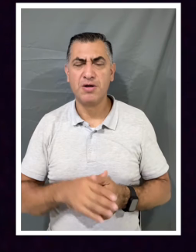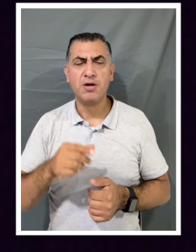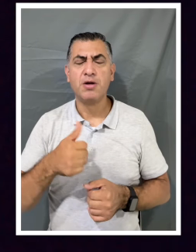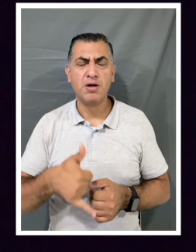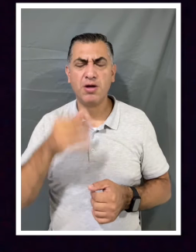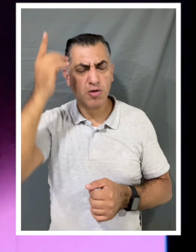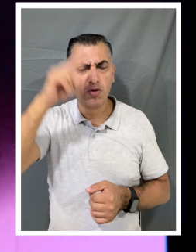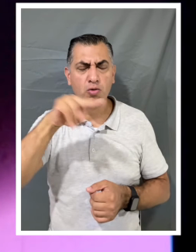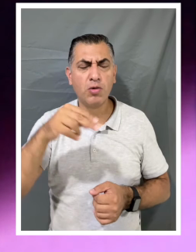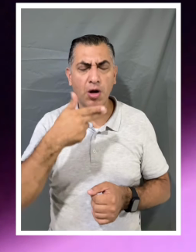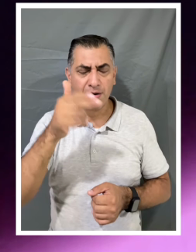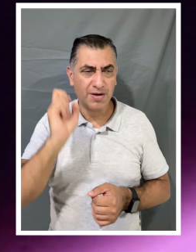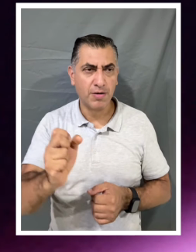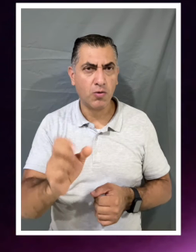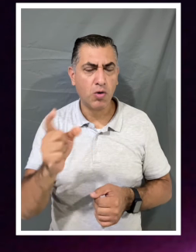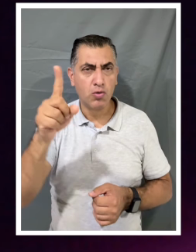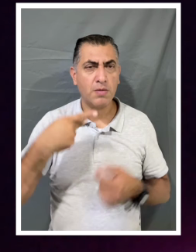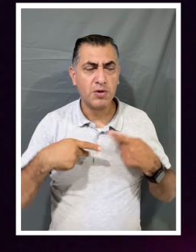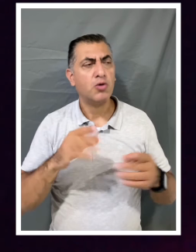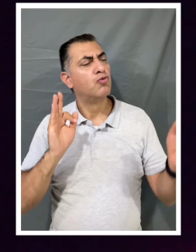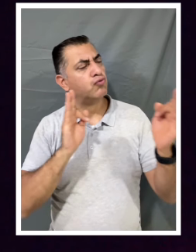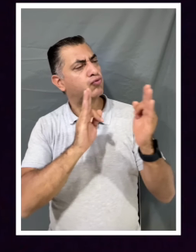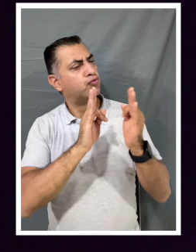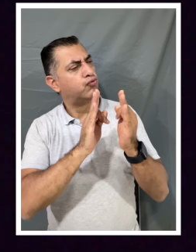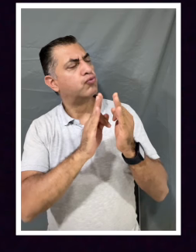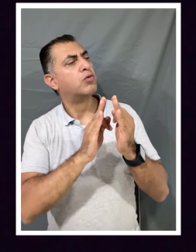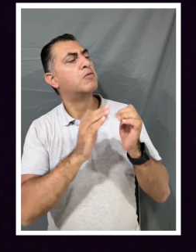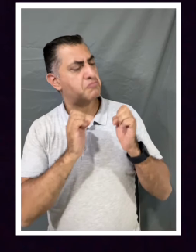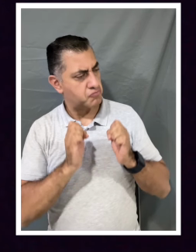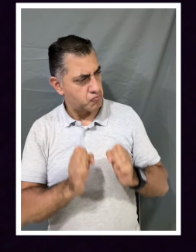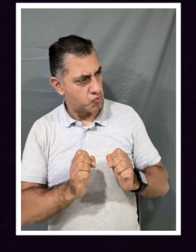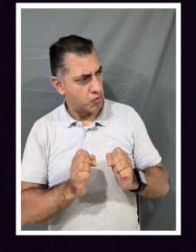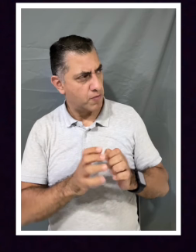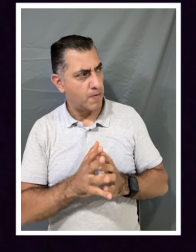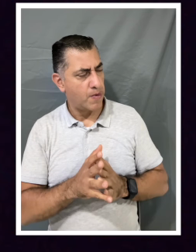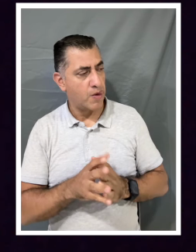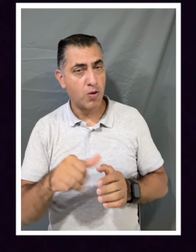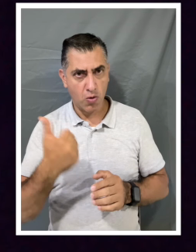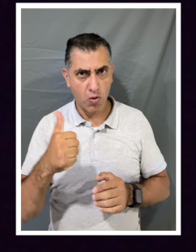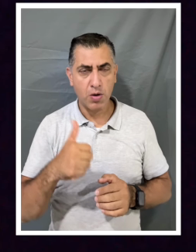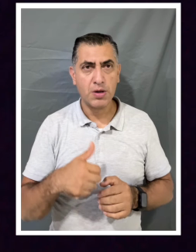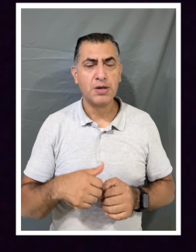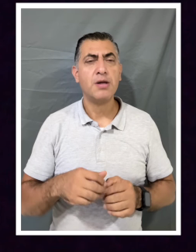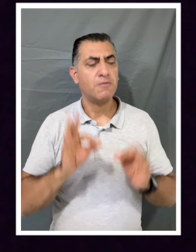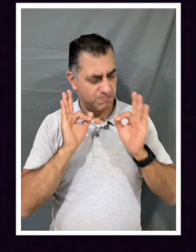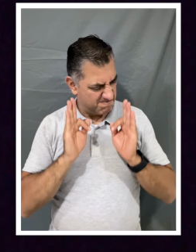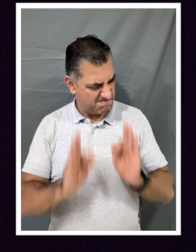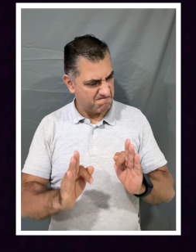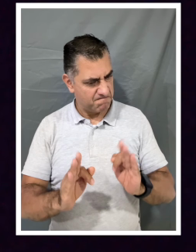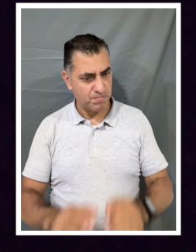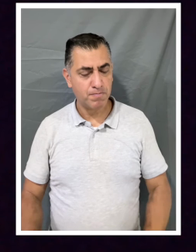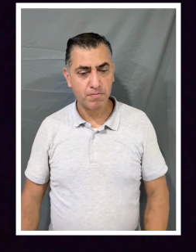nunca te ha hablado de eso no Cuando alguien se acerca de parte de Dios confirma lo que Dios ya te ha venido hablando otra cosa es